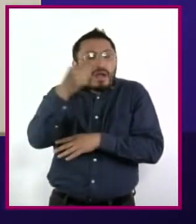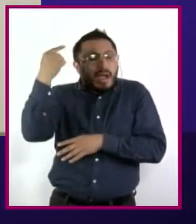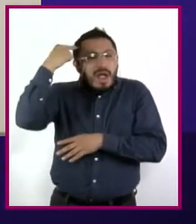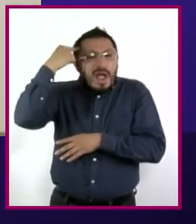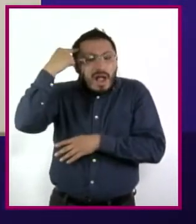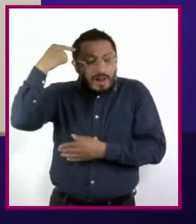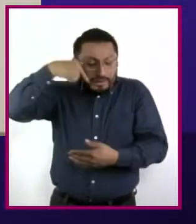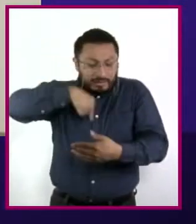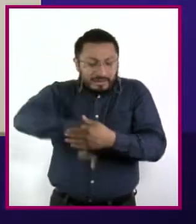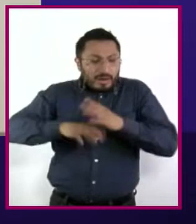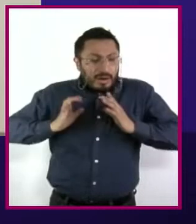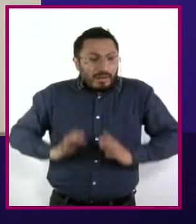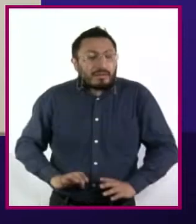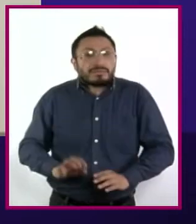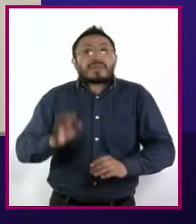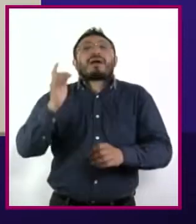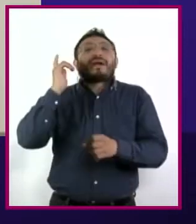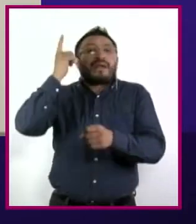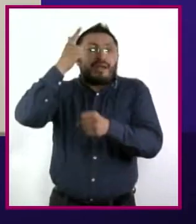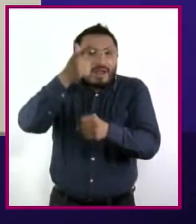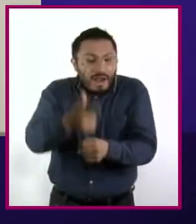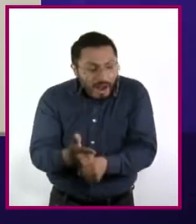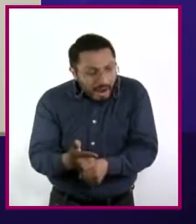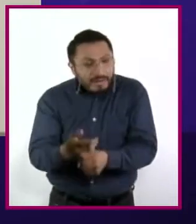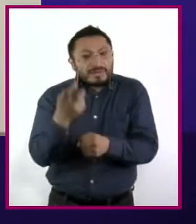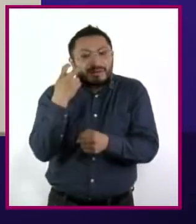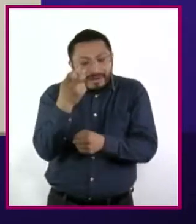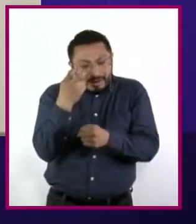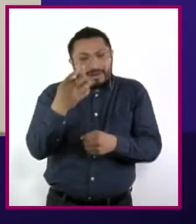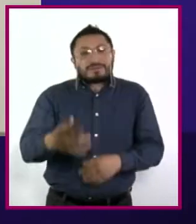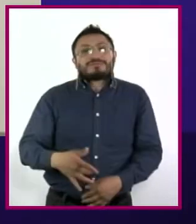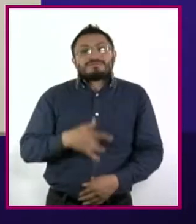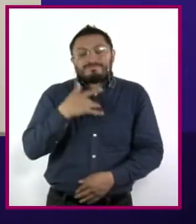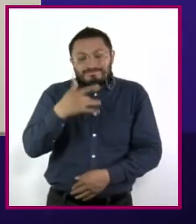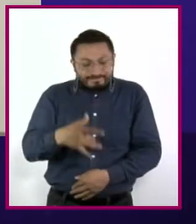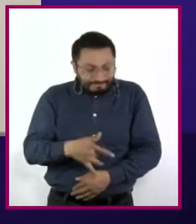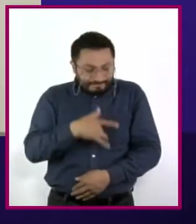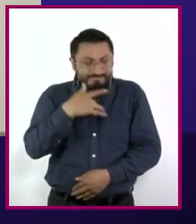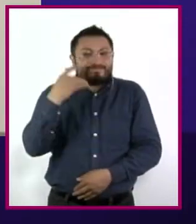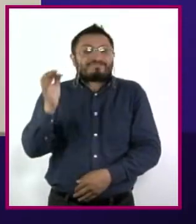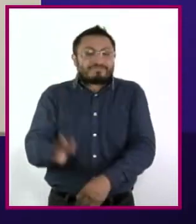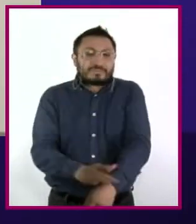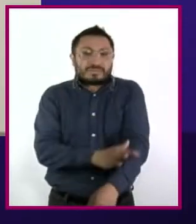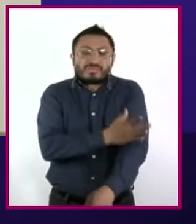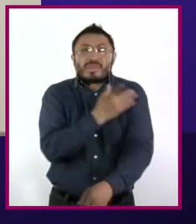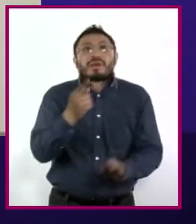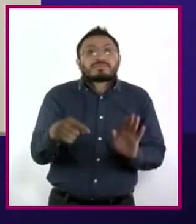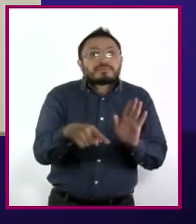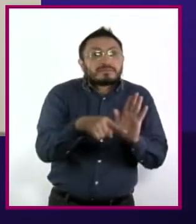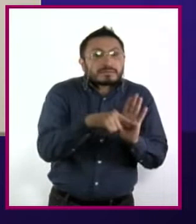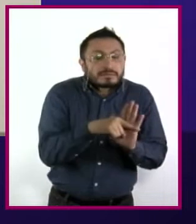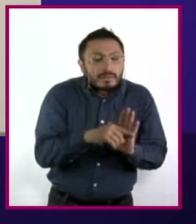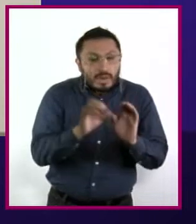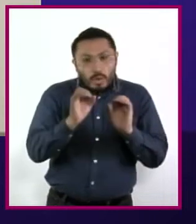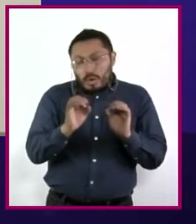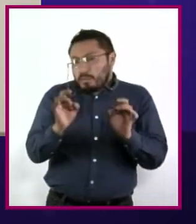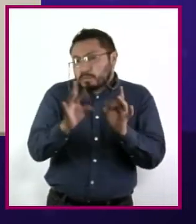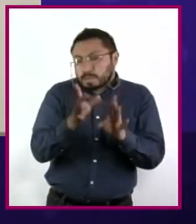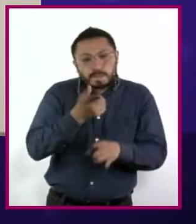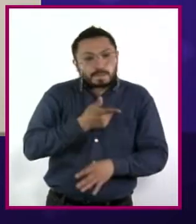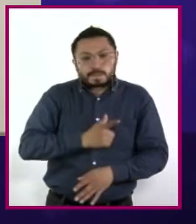también registra esas emociones, empieza a vivenciar a través de lo negativo o lo displacentero,